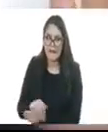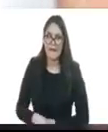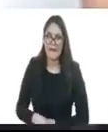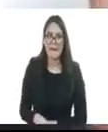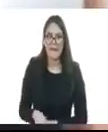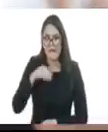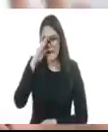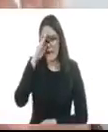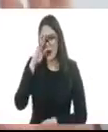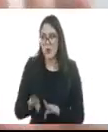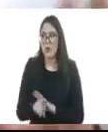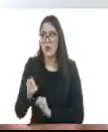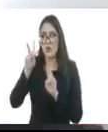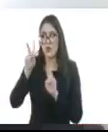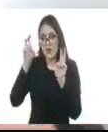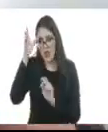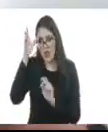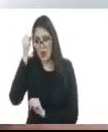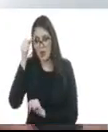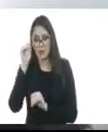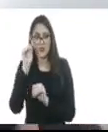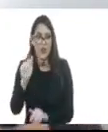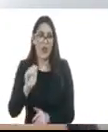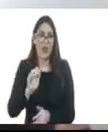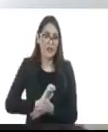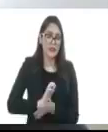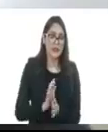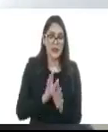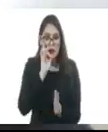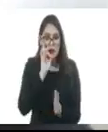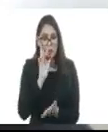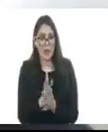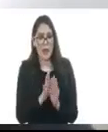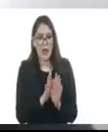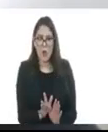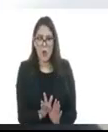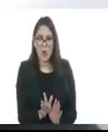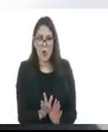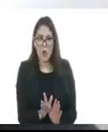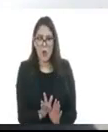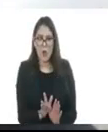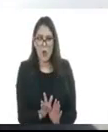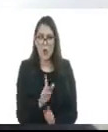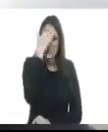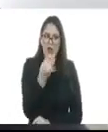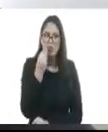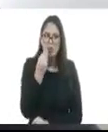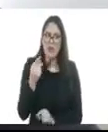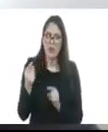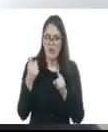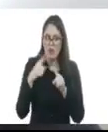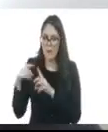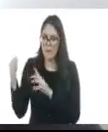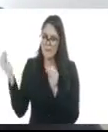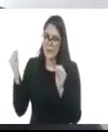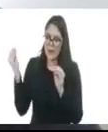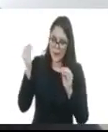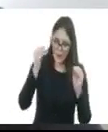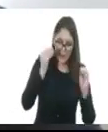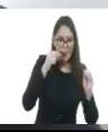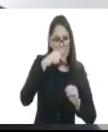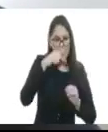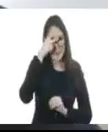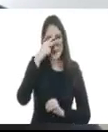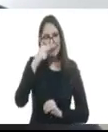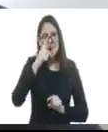abstracto concepto de la discriminación que ha tenido un muy buen debate en el país, sino que con casos